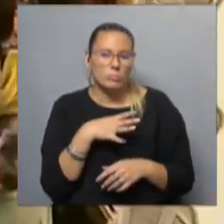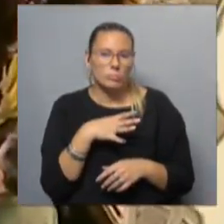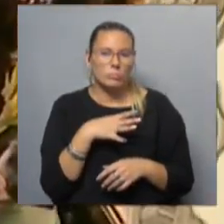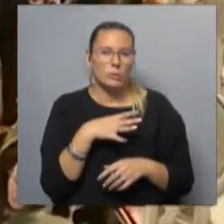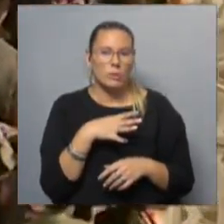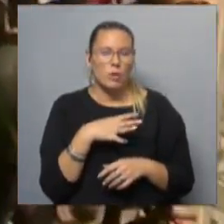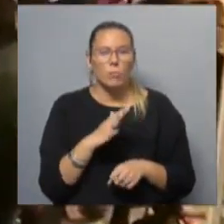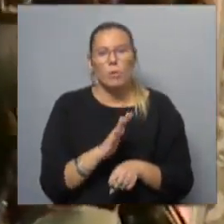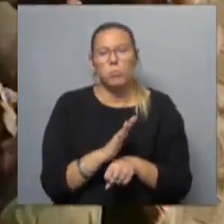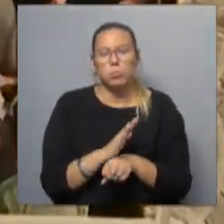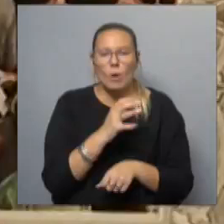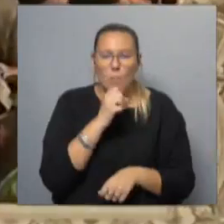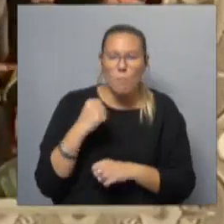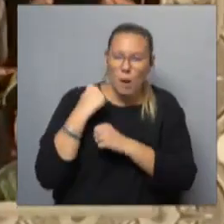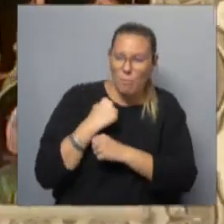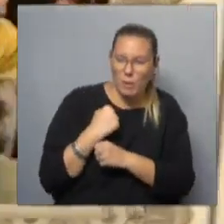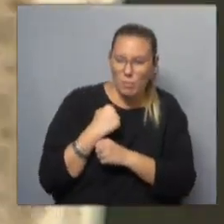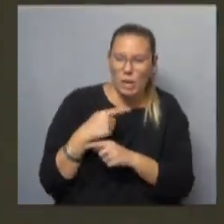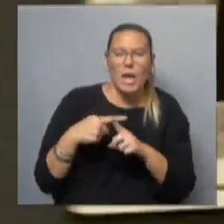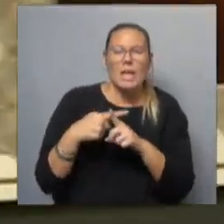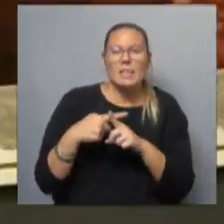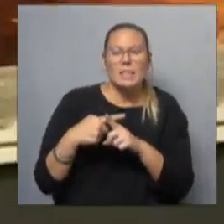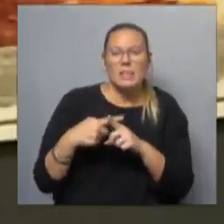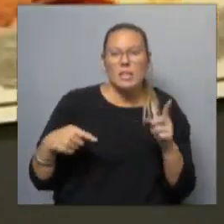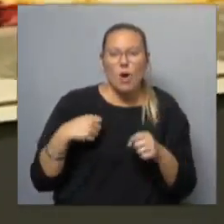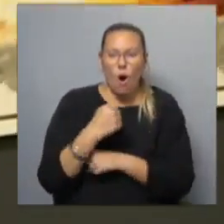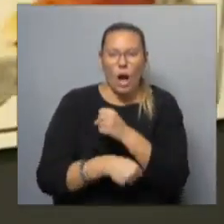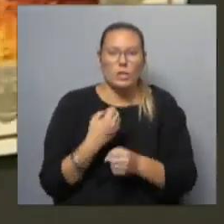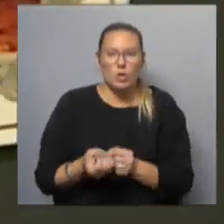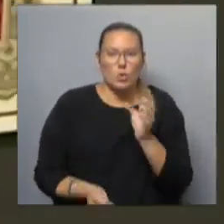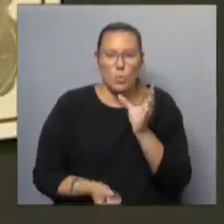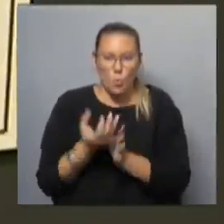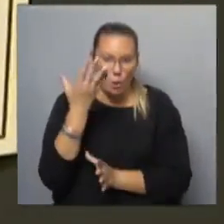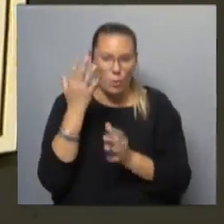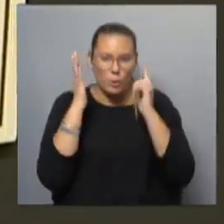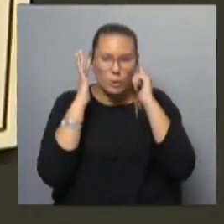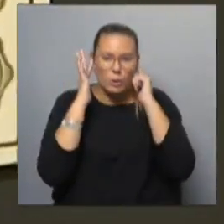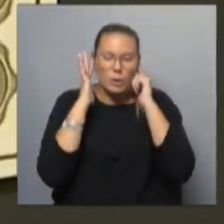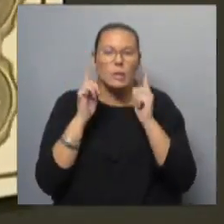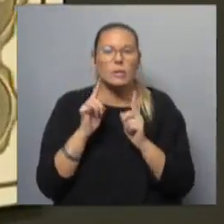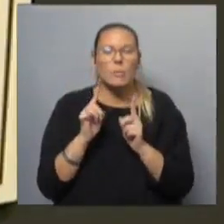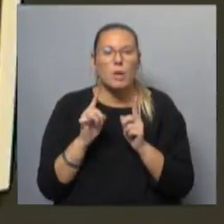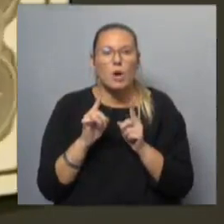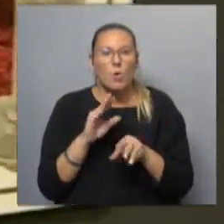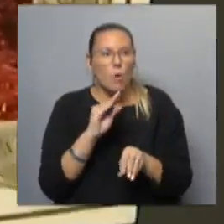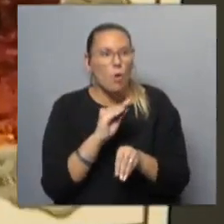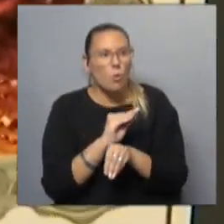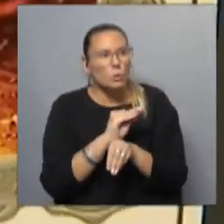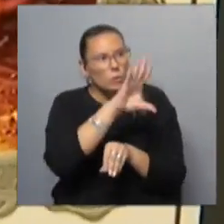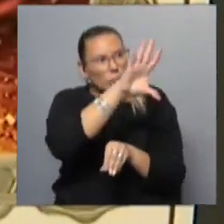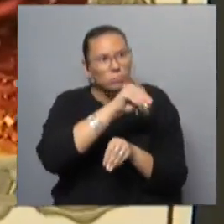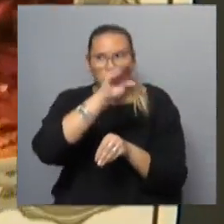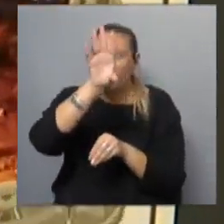de Papá Noel, ellos le llaman tío Año Nuevo. Ahí está, van también tomando cosas de la